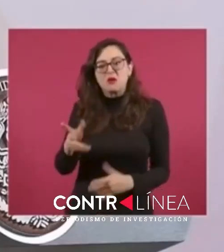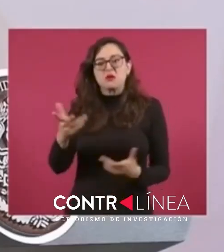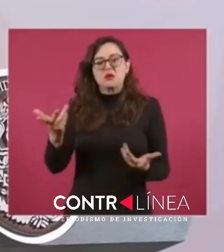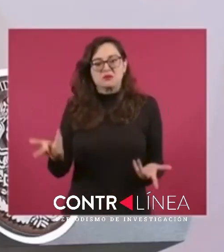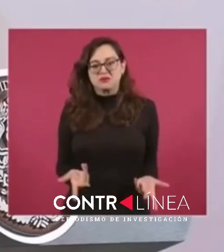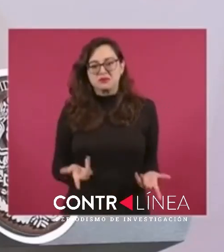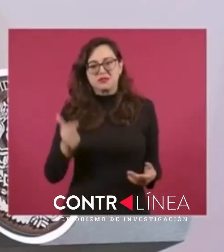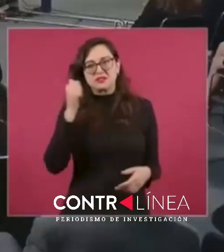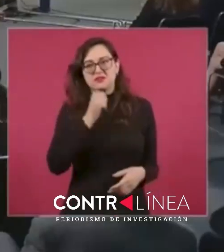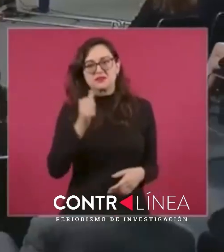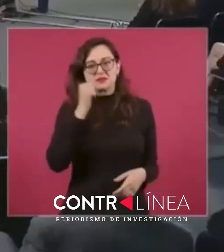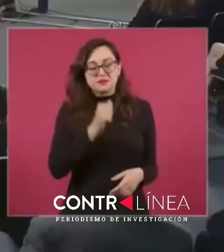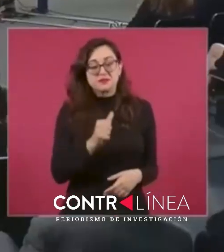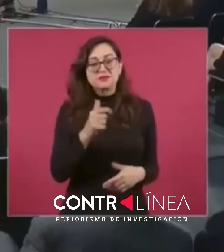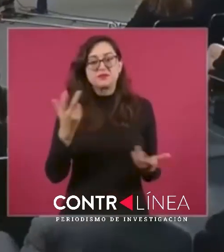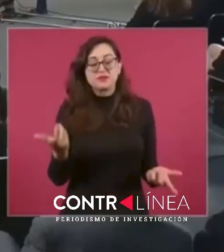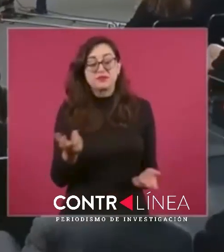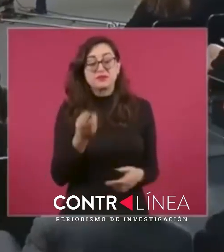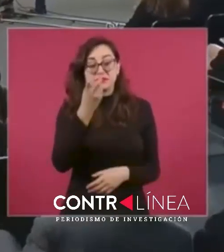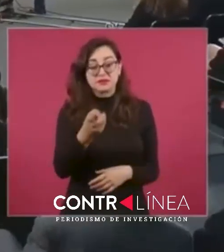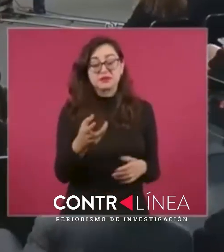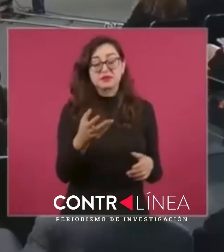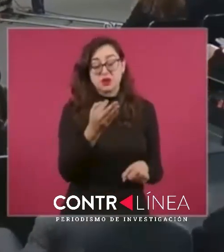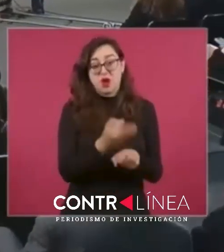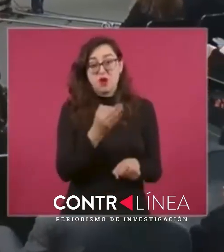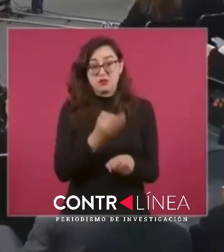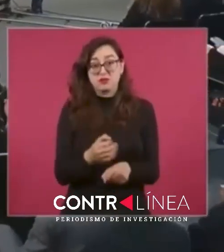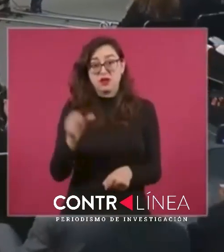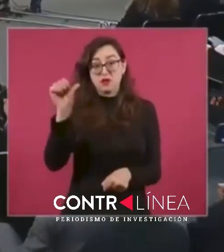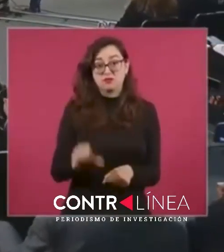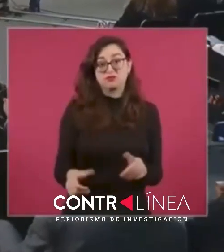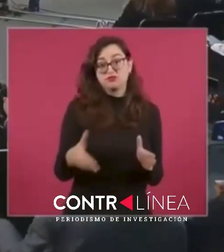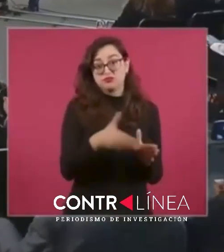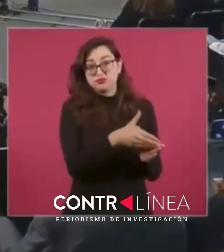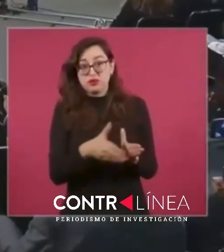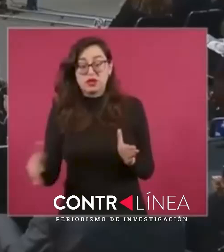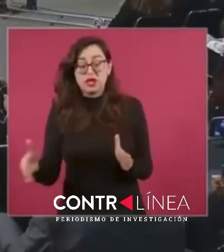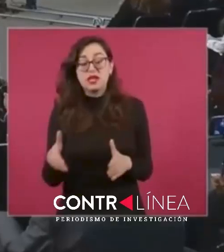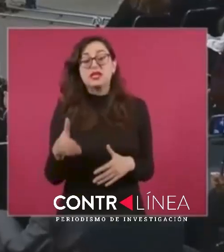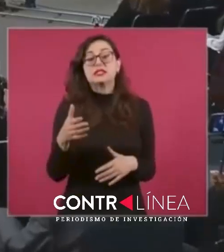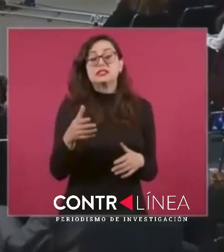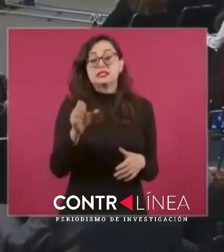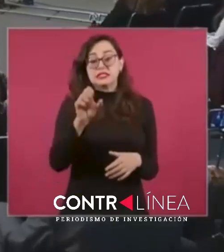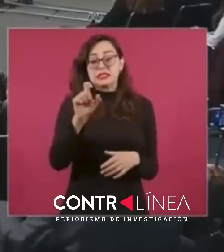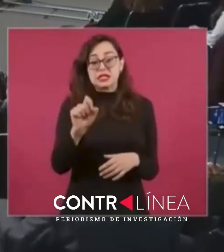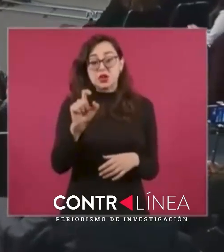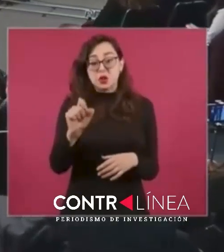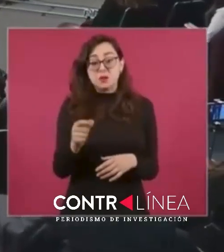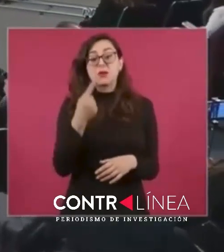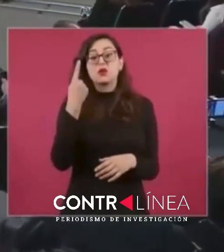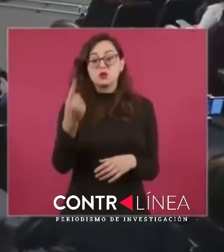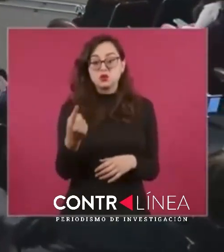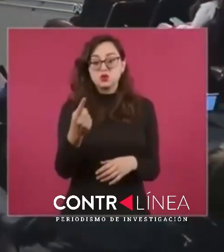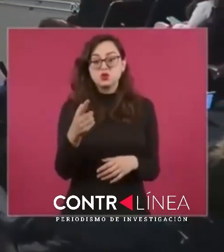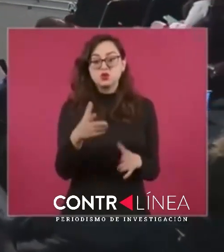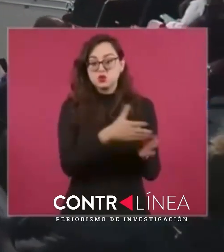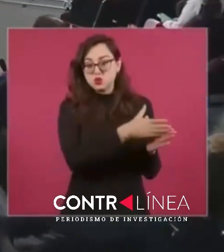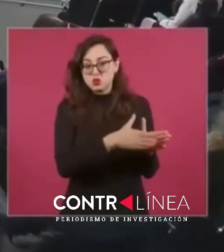aquí, porque en el siglo XXI ese dominio mediático que